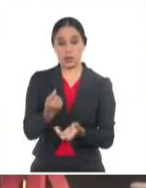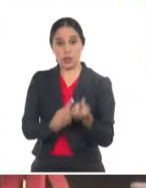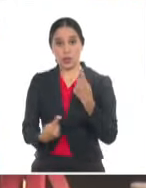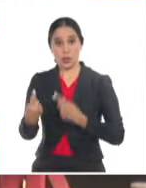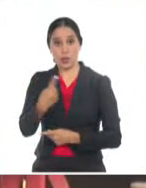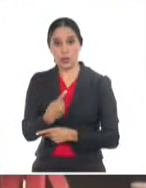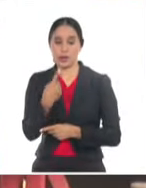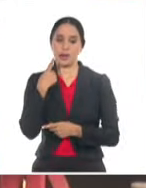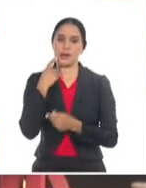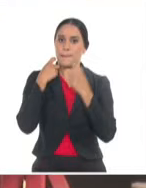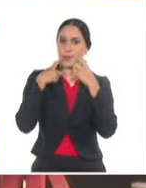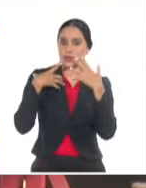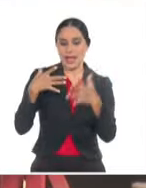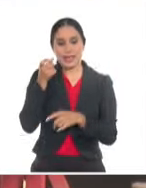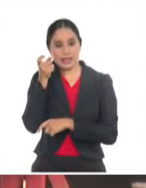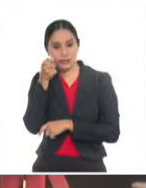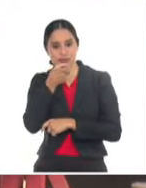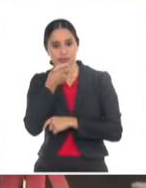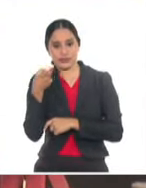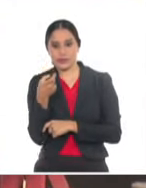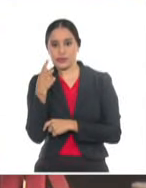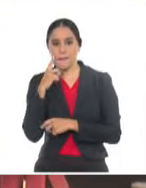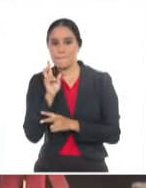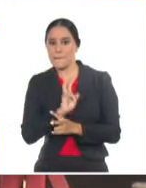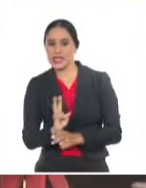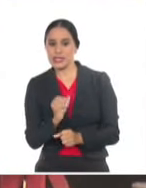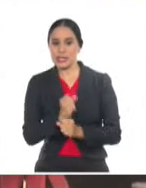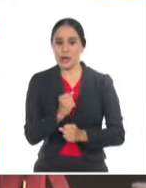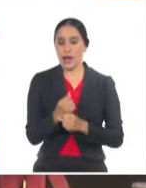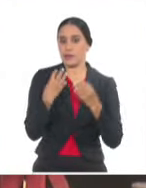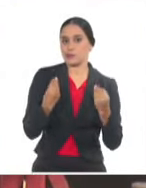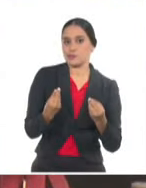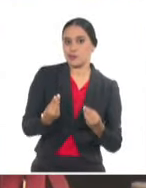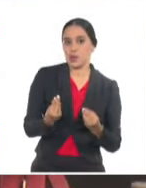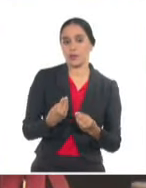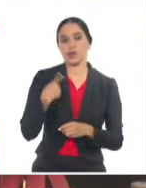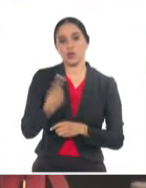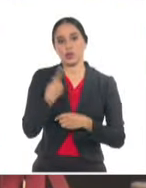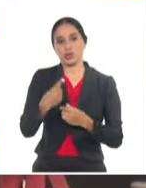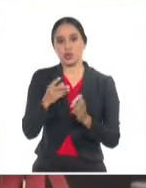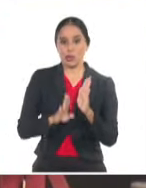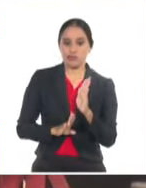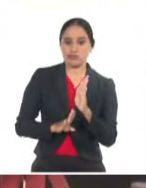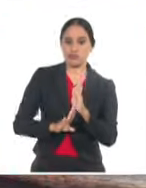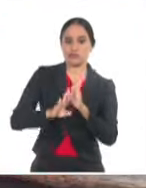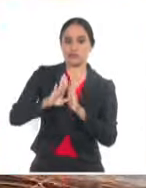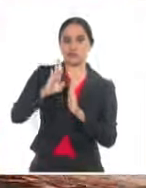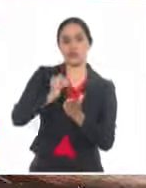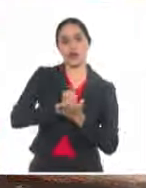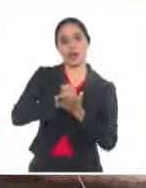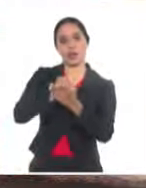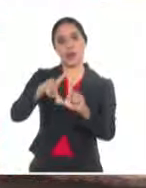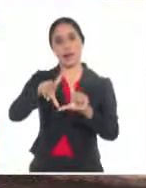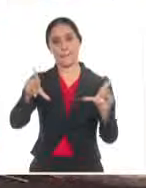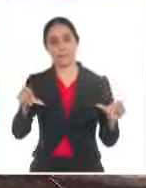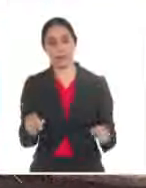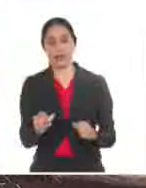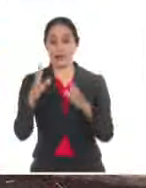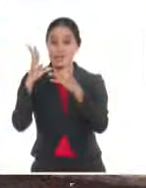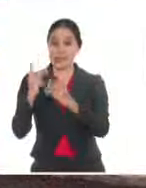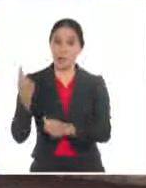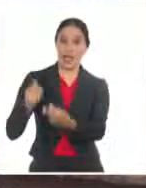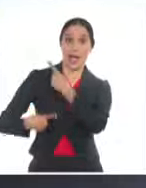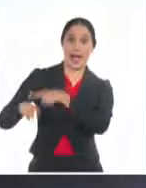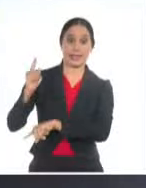lograr sobre todo los ingresos necesarios para seguir creciendo y ayudar al país en todo lo que se pueda. Por los resultados del pasado